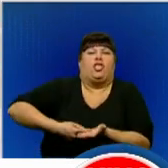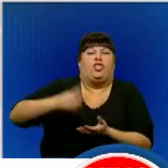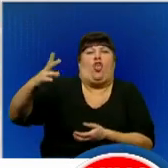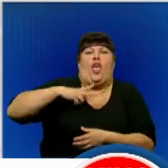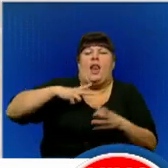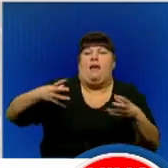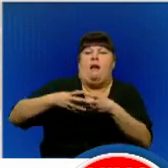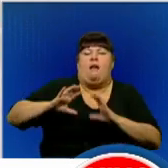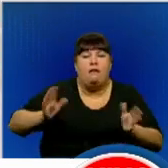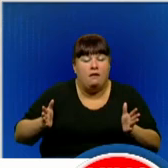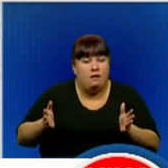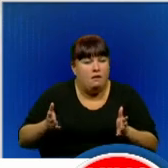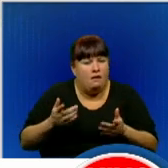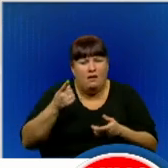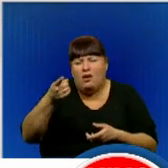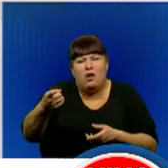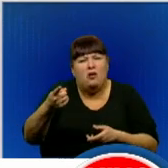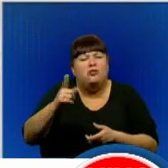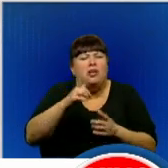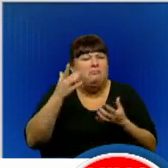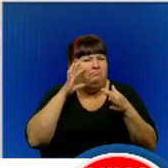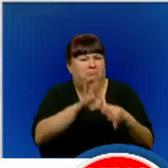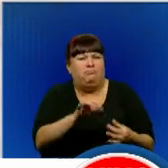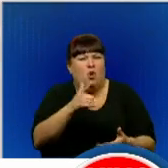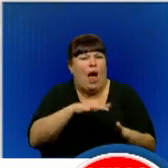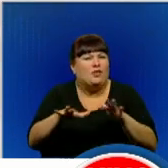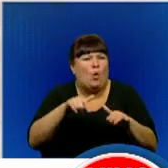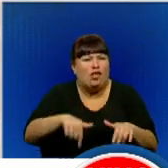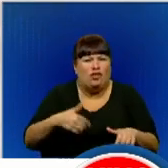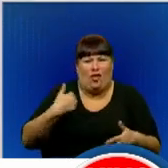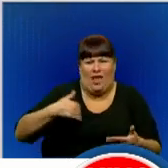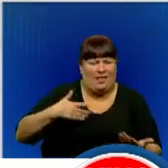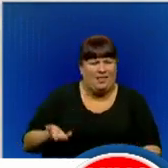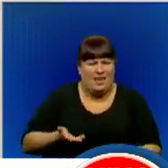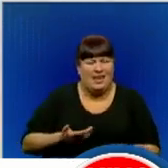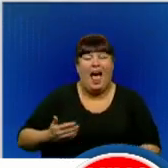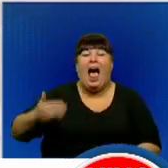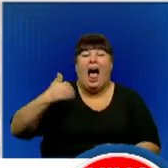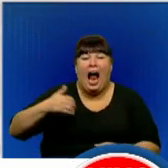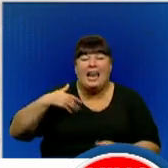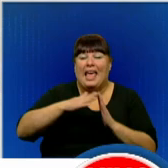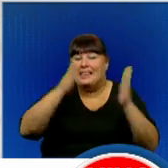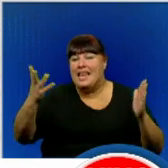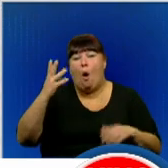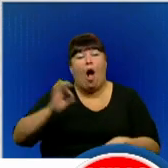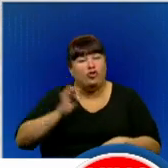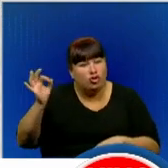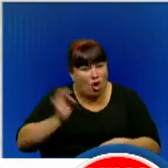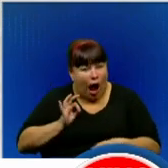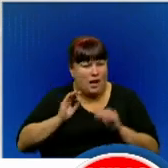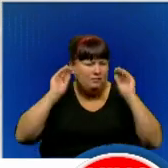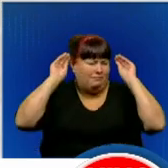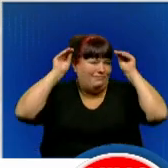neoliberalismo no tuvieron correspondencia con la realidad el país durante cuatro años se